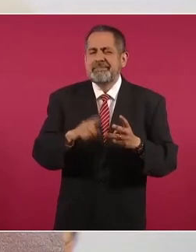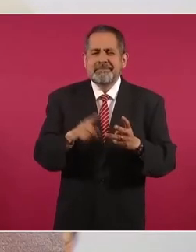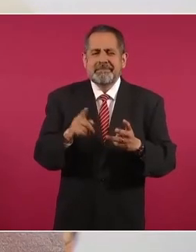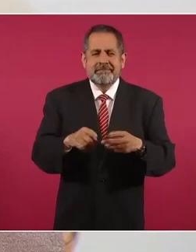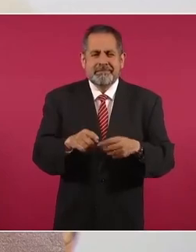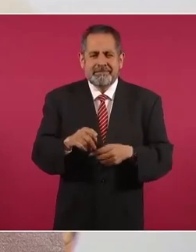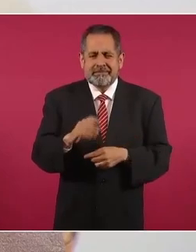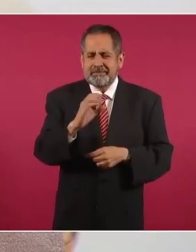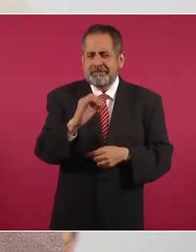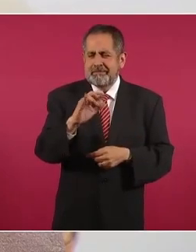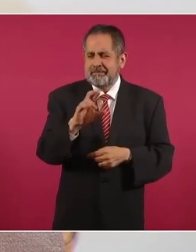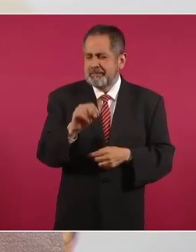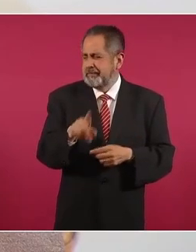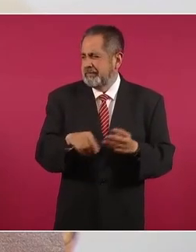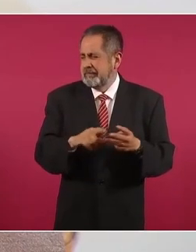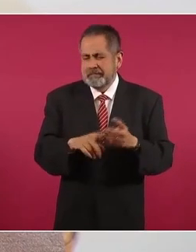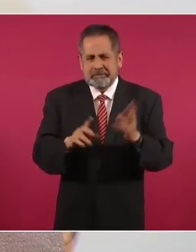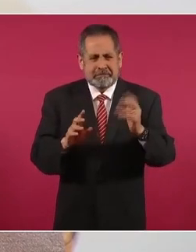Ciro,